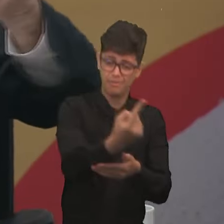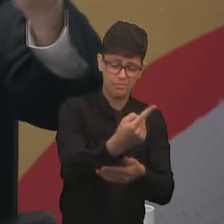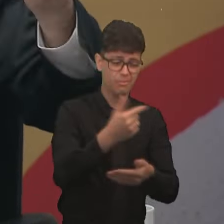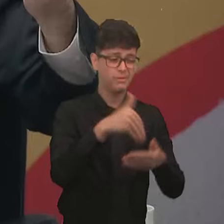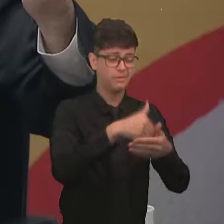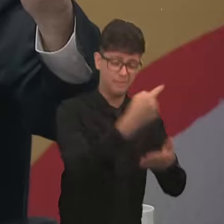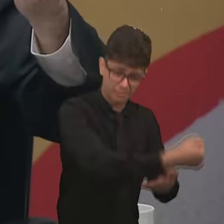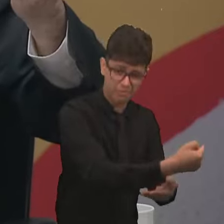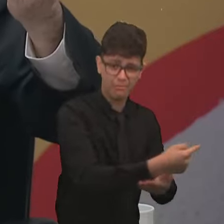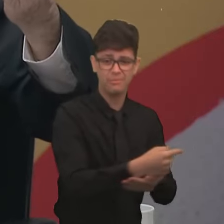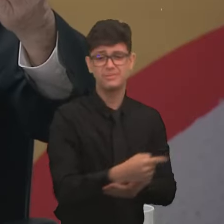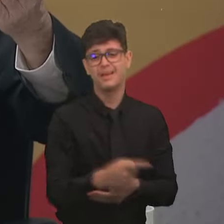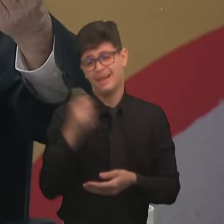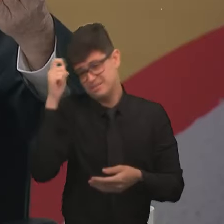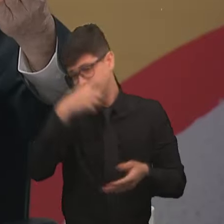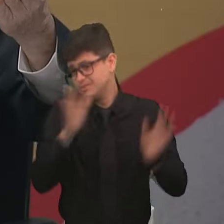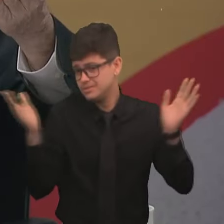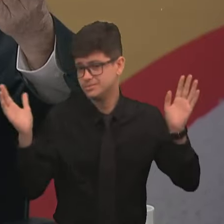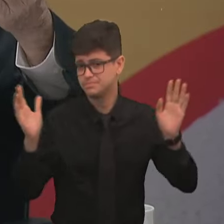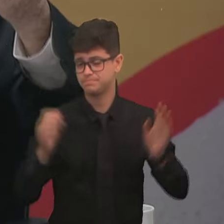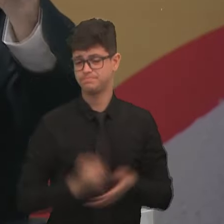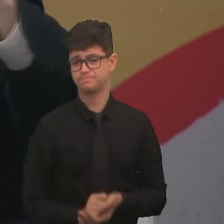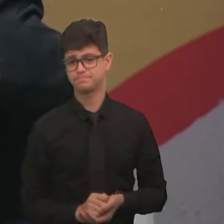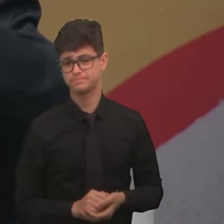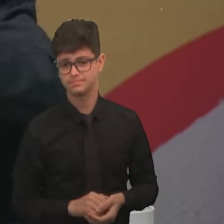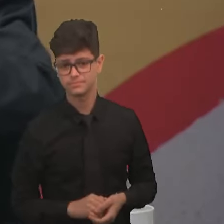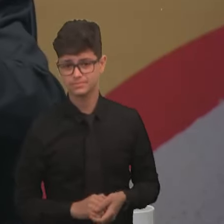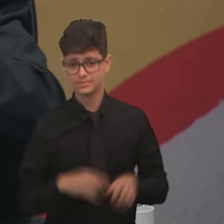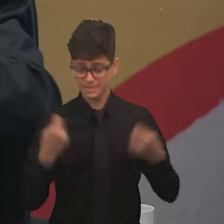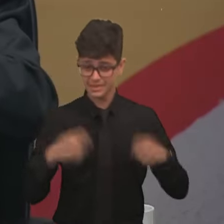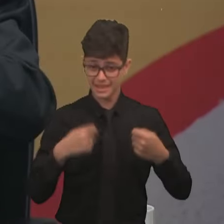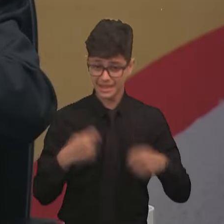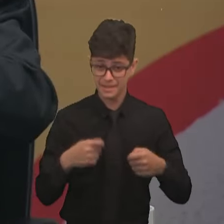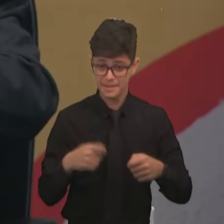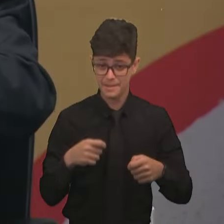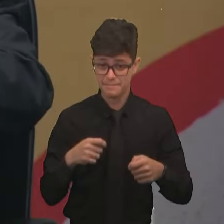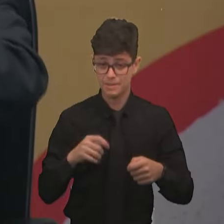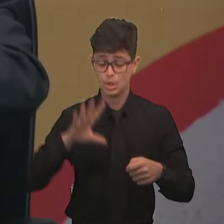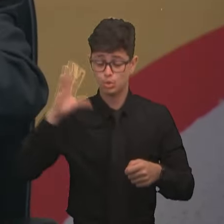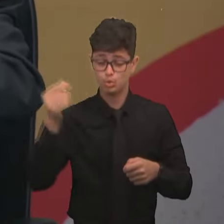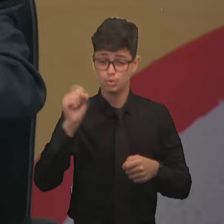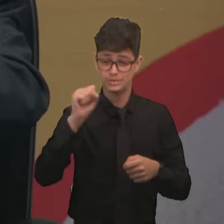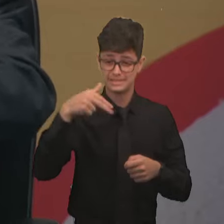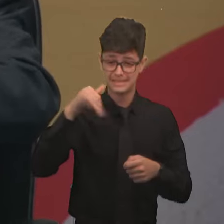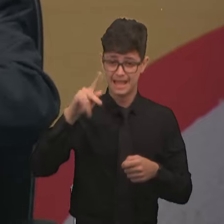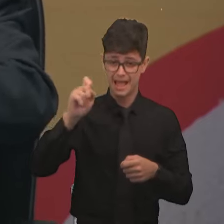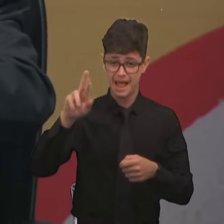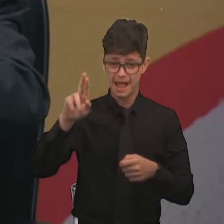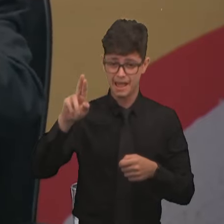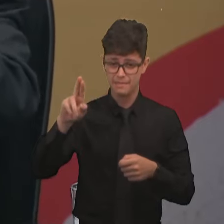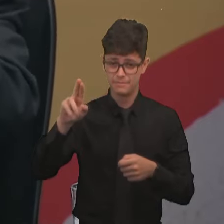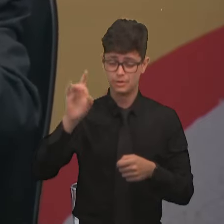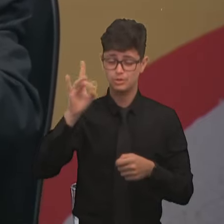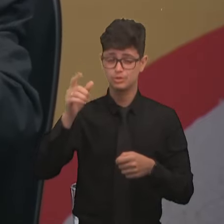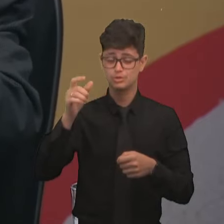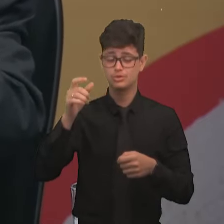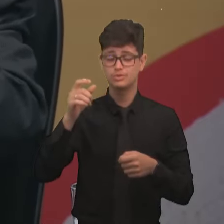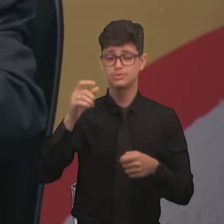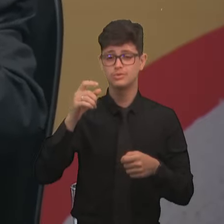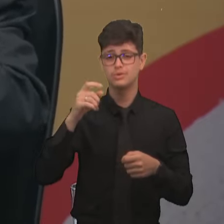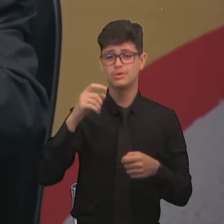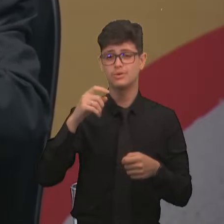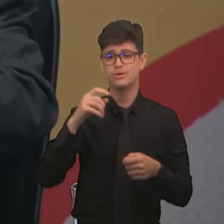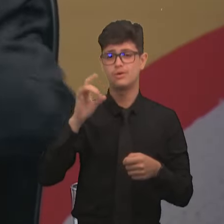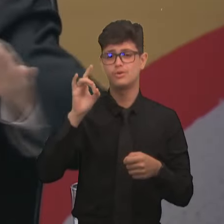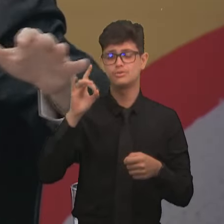de datos con una herramienta llamada Sniper, donde uno entra y a través de la identificación